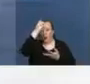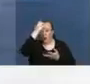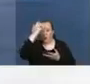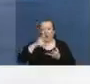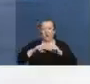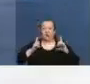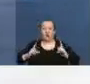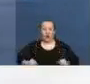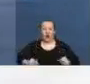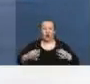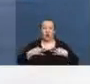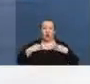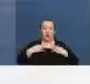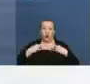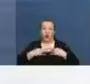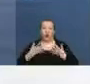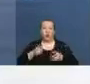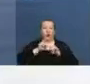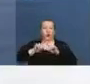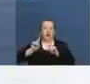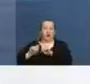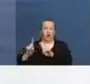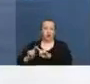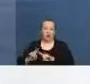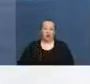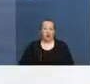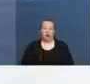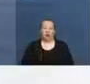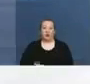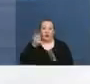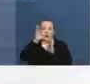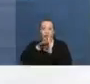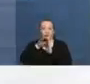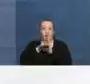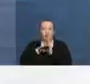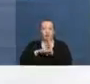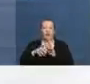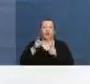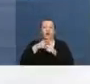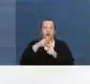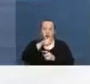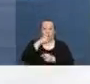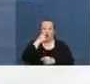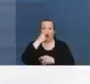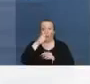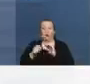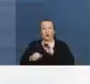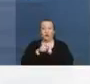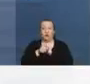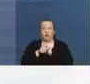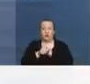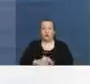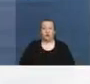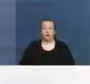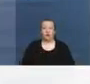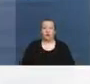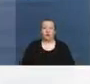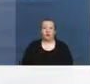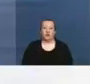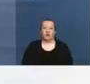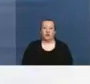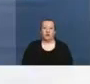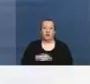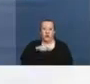están reduciendo pero eso tenía un interés oculto también estamos que confesar eso